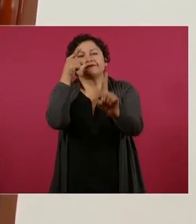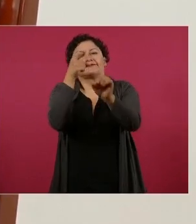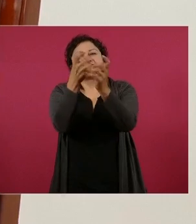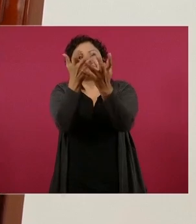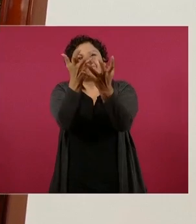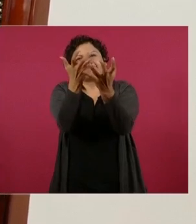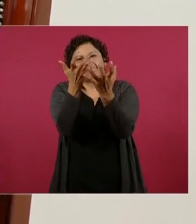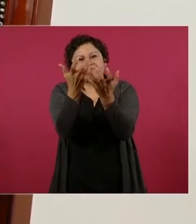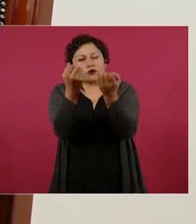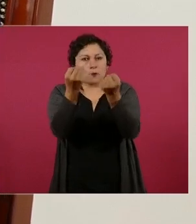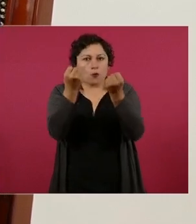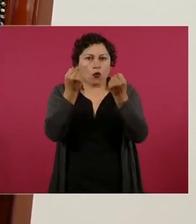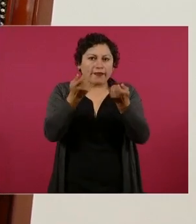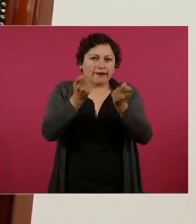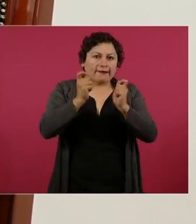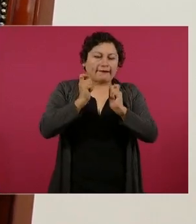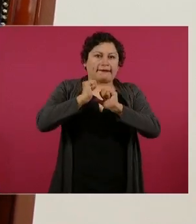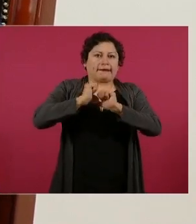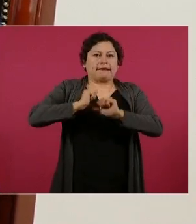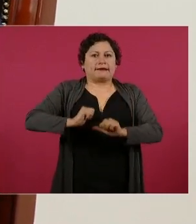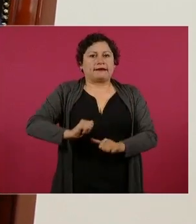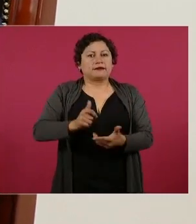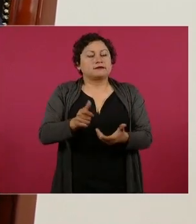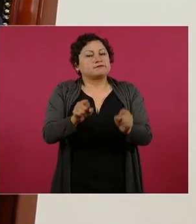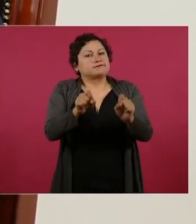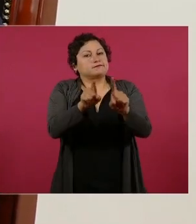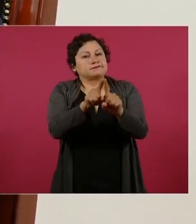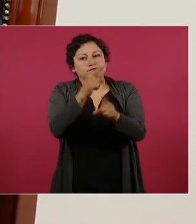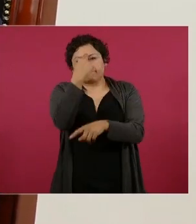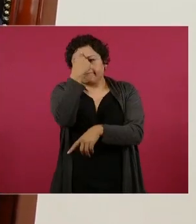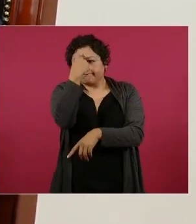y ambición por el dinero.